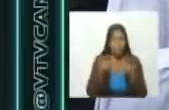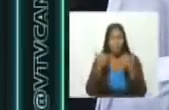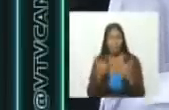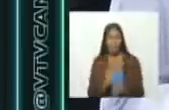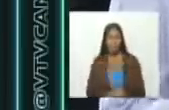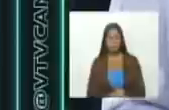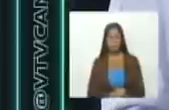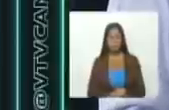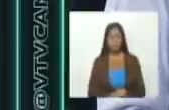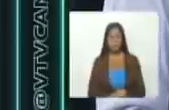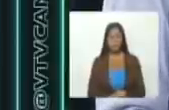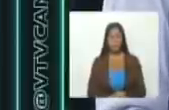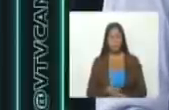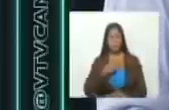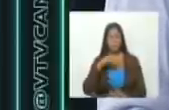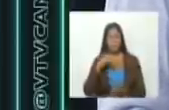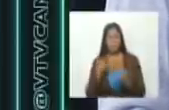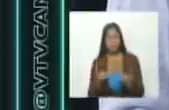burocracia,